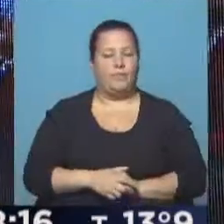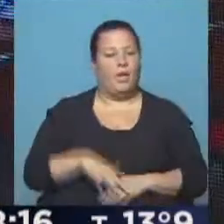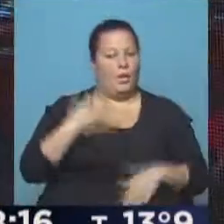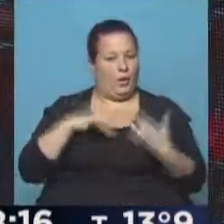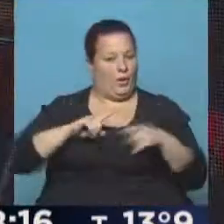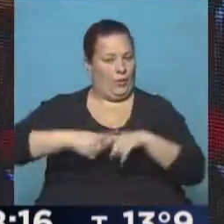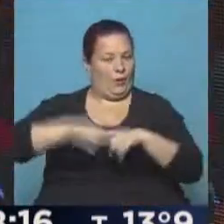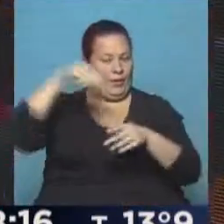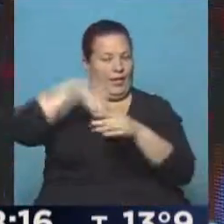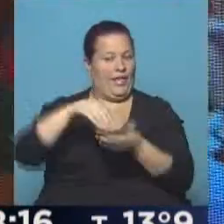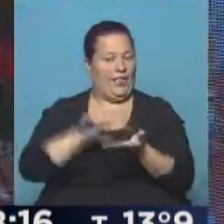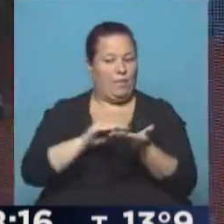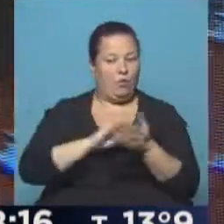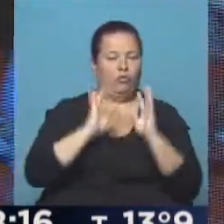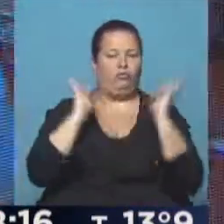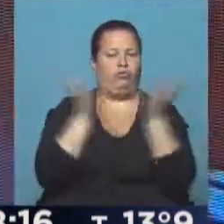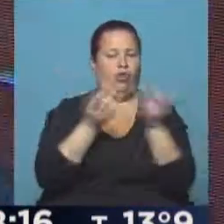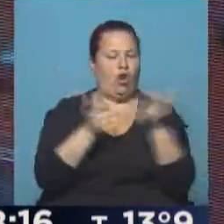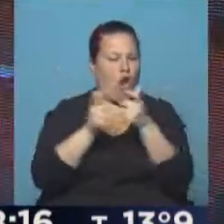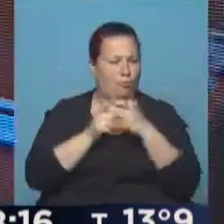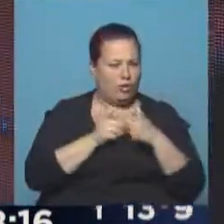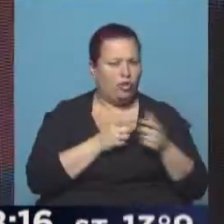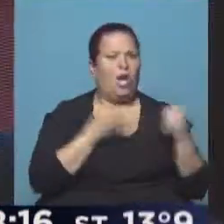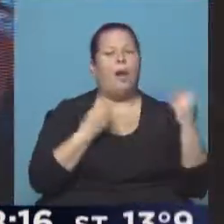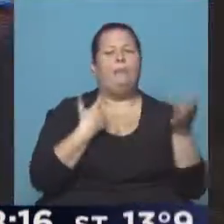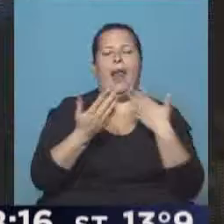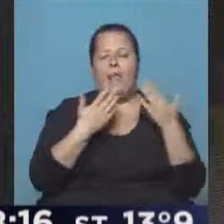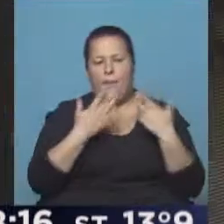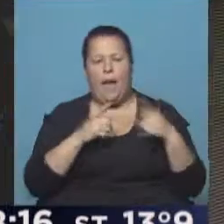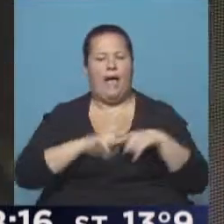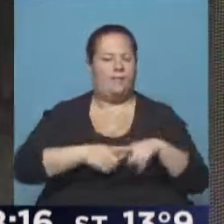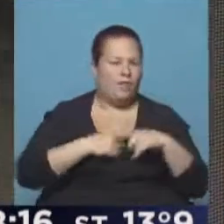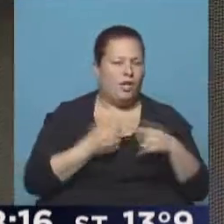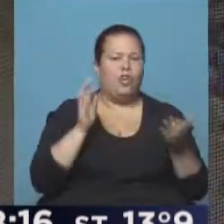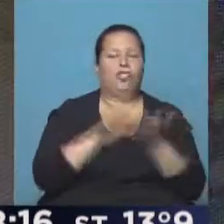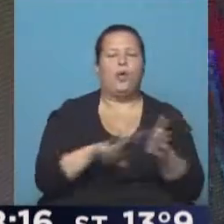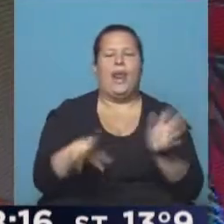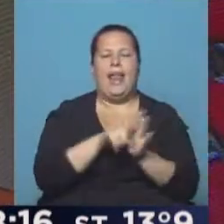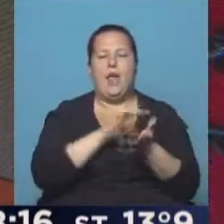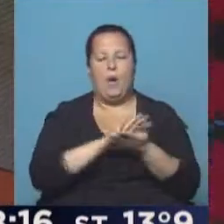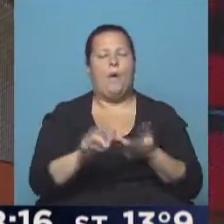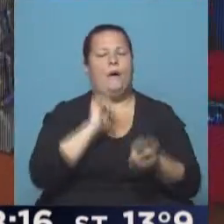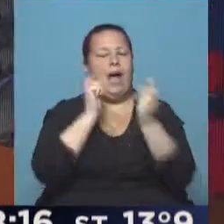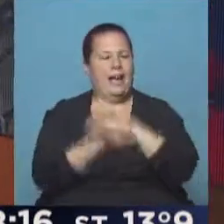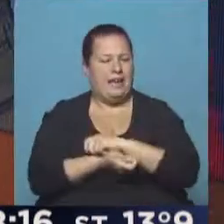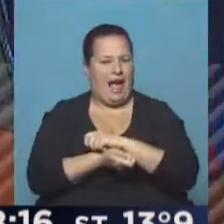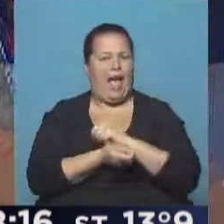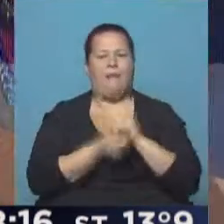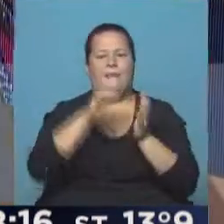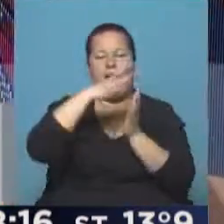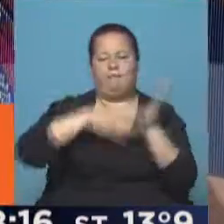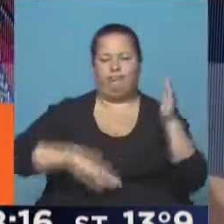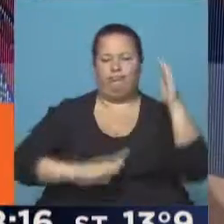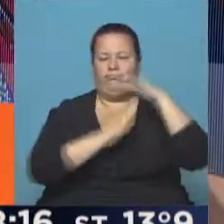Fuerte discusión en la Cámara de Diputados en un plenario de comisiones para debatir, para discutir la nueva ley que modifica la Carta